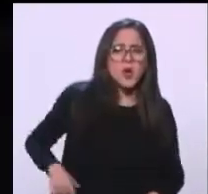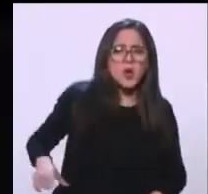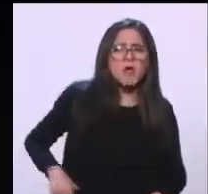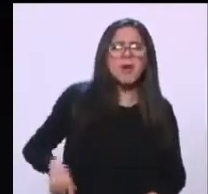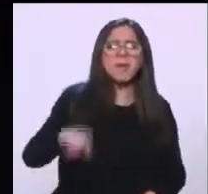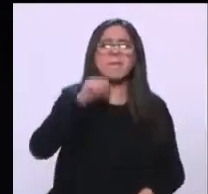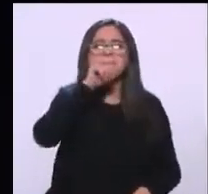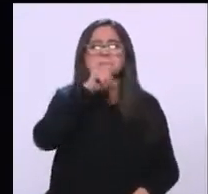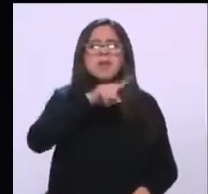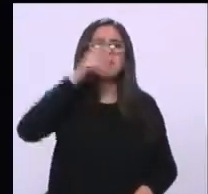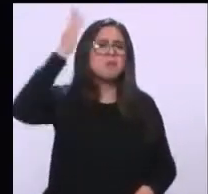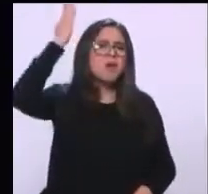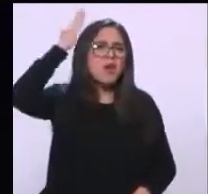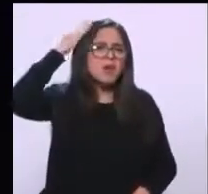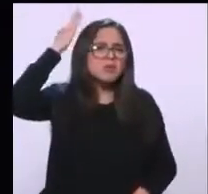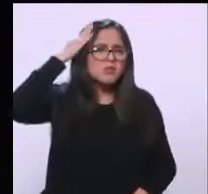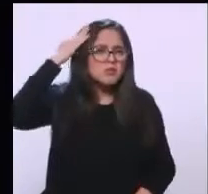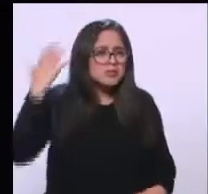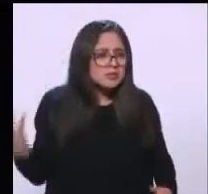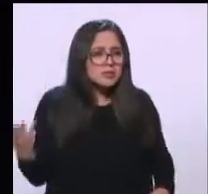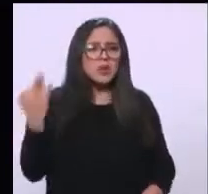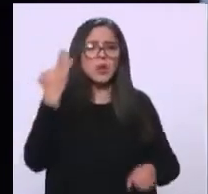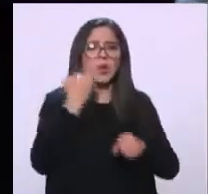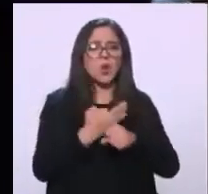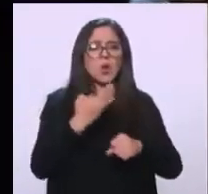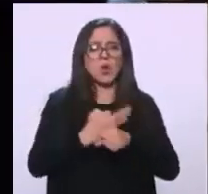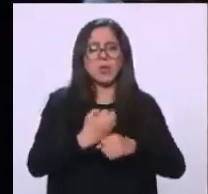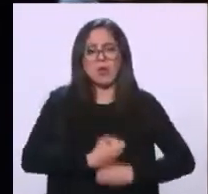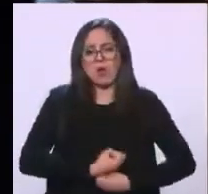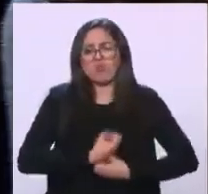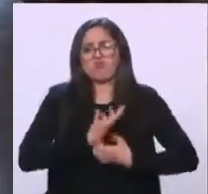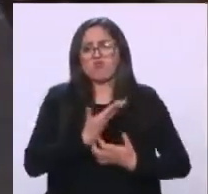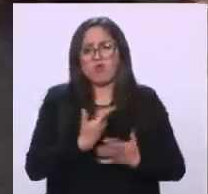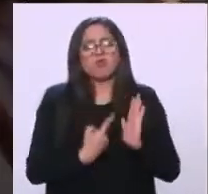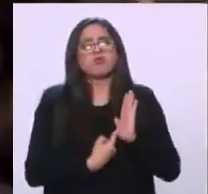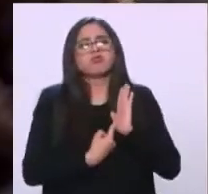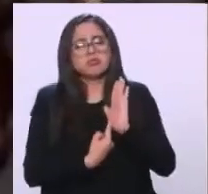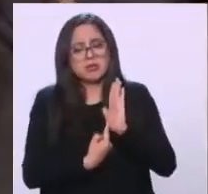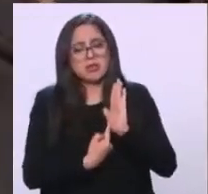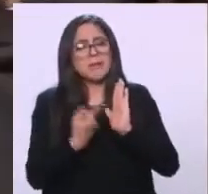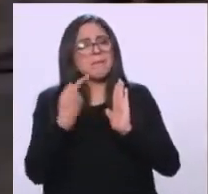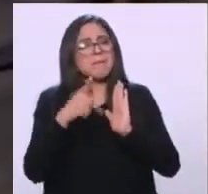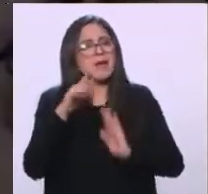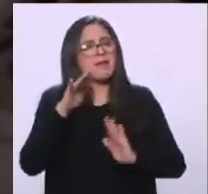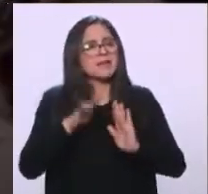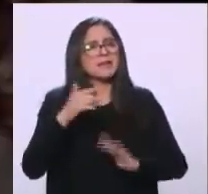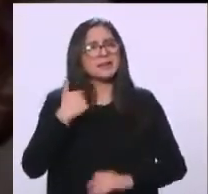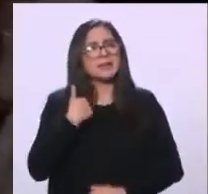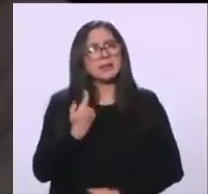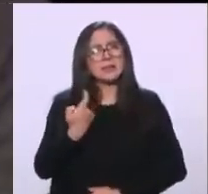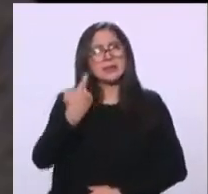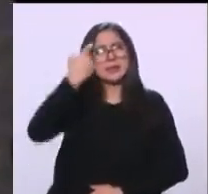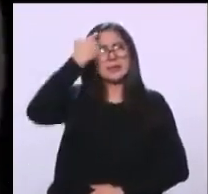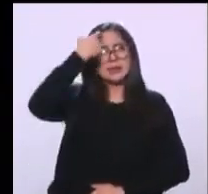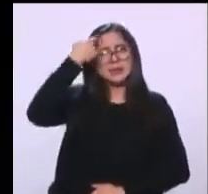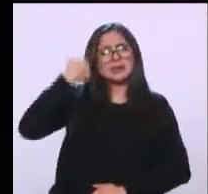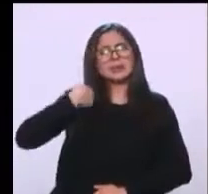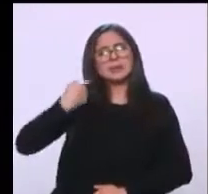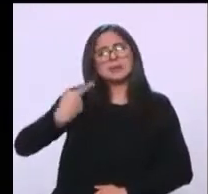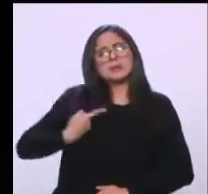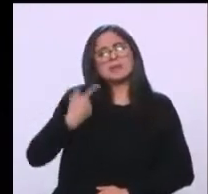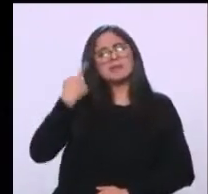autoridades, o sea, que se pone de manifiesto, pero que sí uno se pregunta, o sea, es